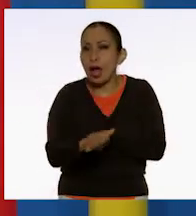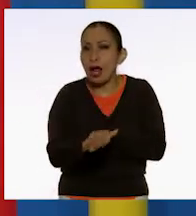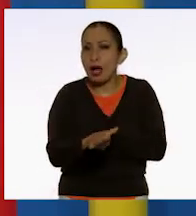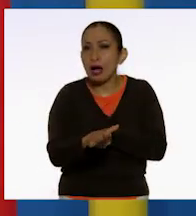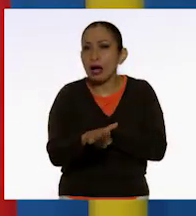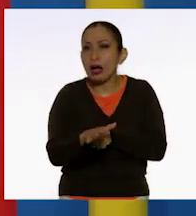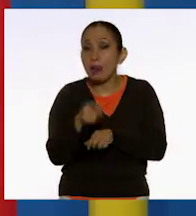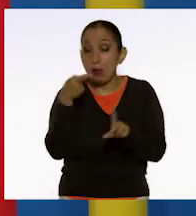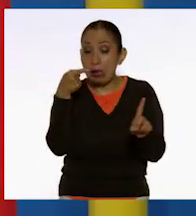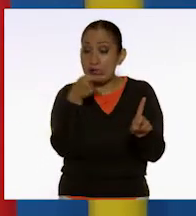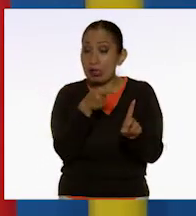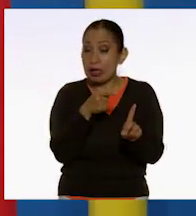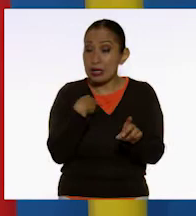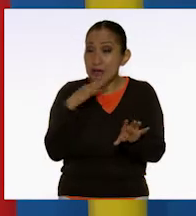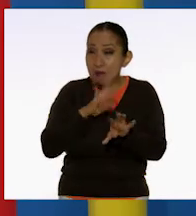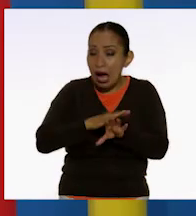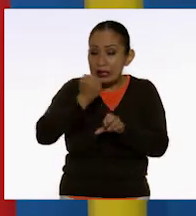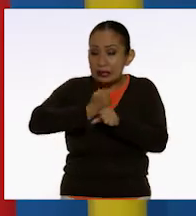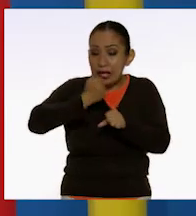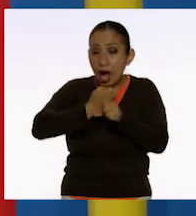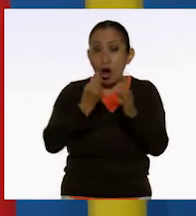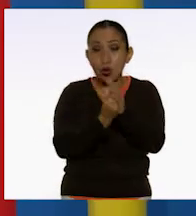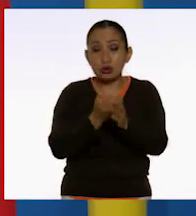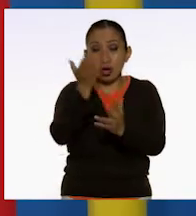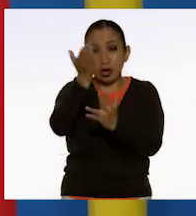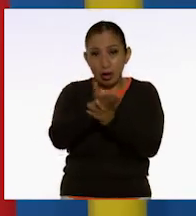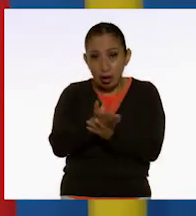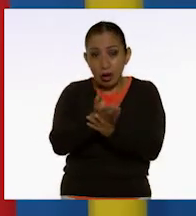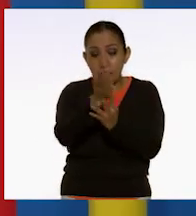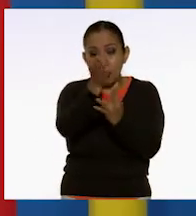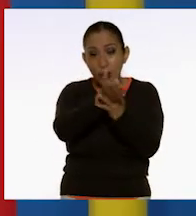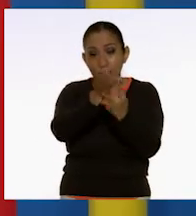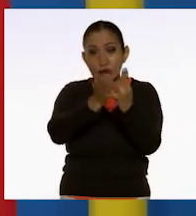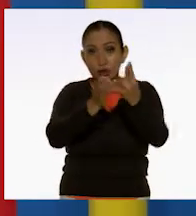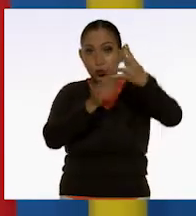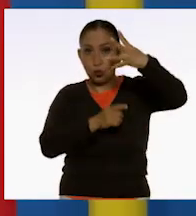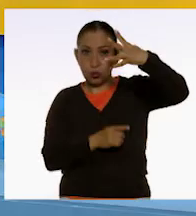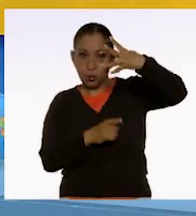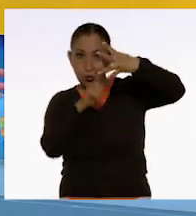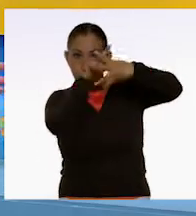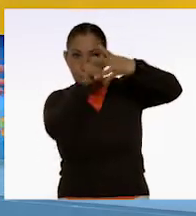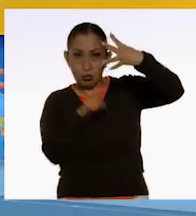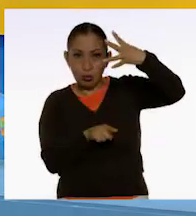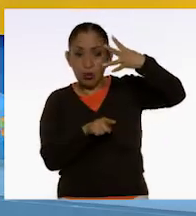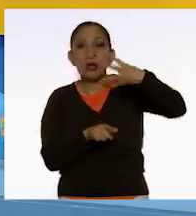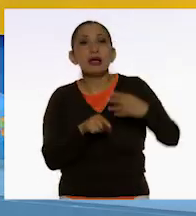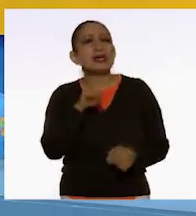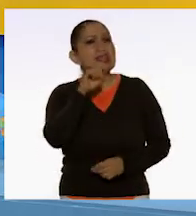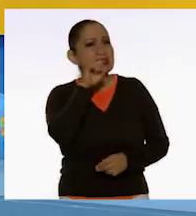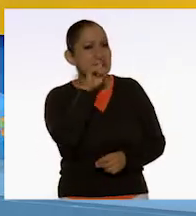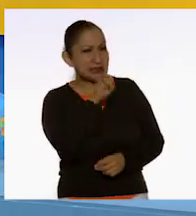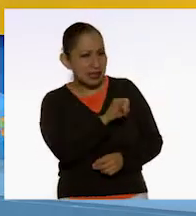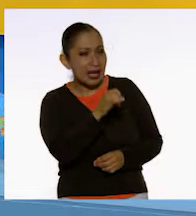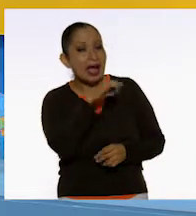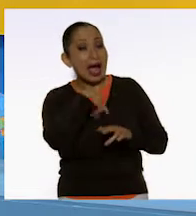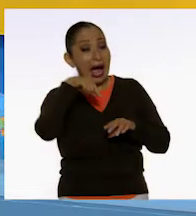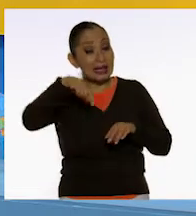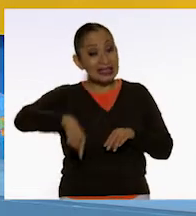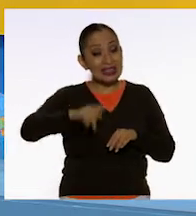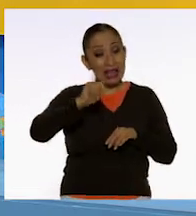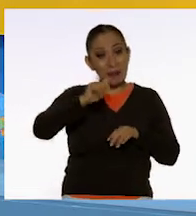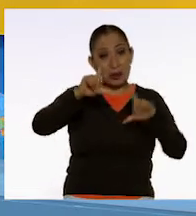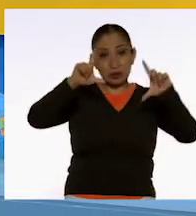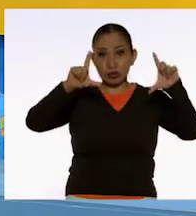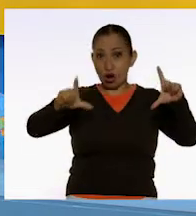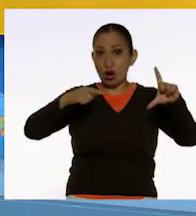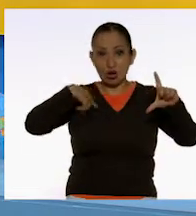manera particular y práctica, el curso se divide en cuatro partes. Aunque en los programas esta división